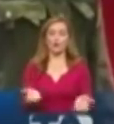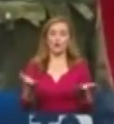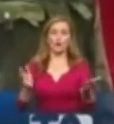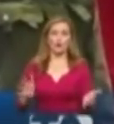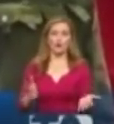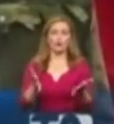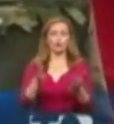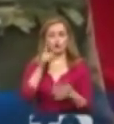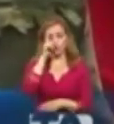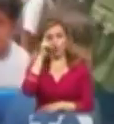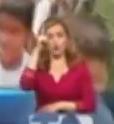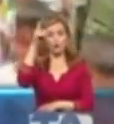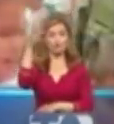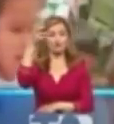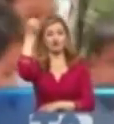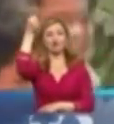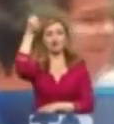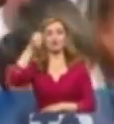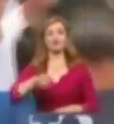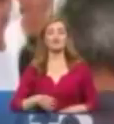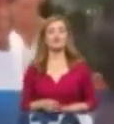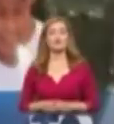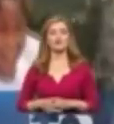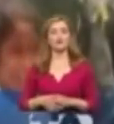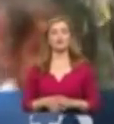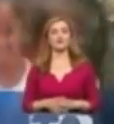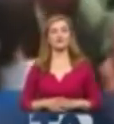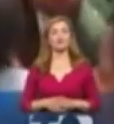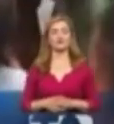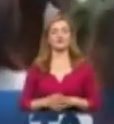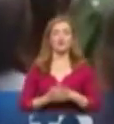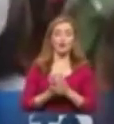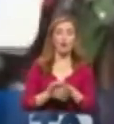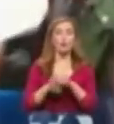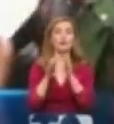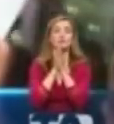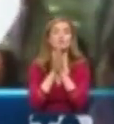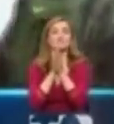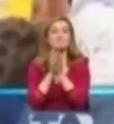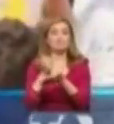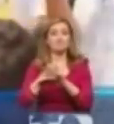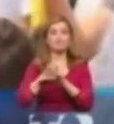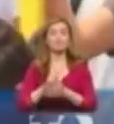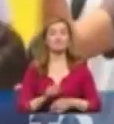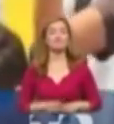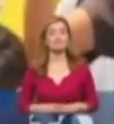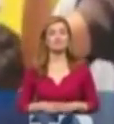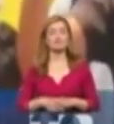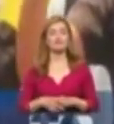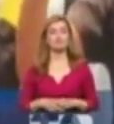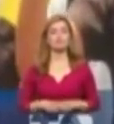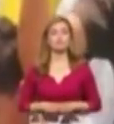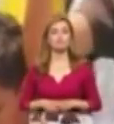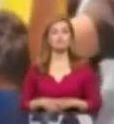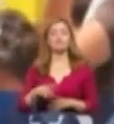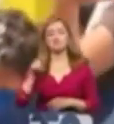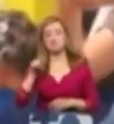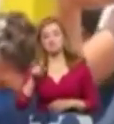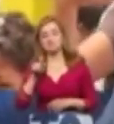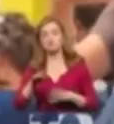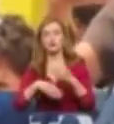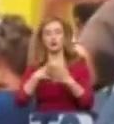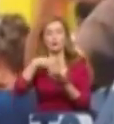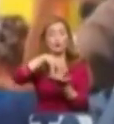para alcanzar sus sueños. Además, aprovechó para hacer un pedido a las autoridades. Veo la necesidad de toda